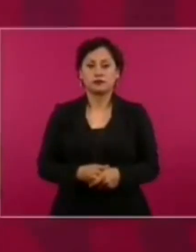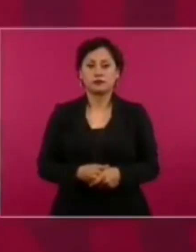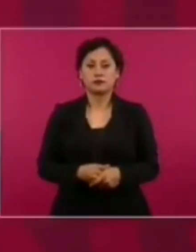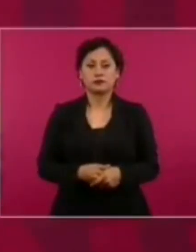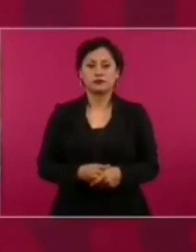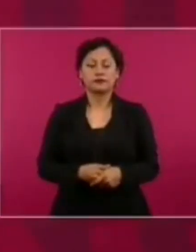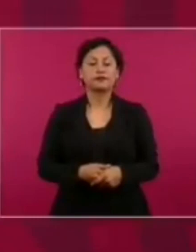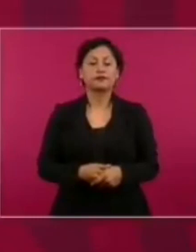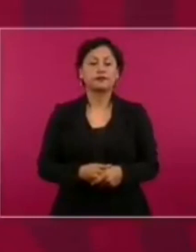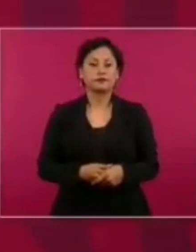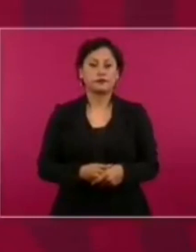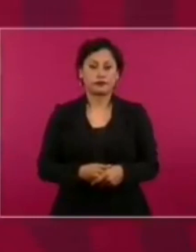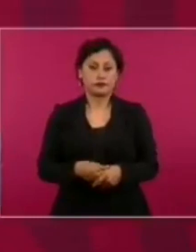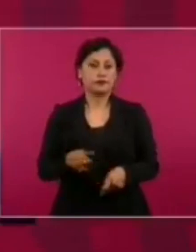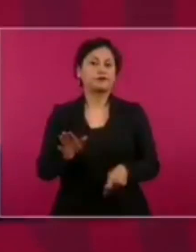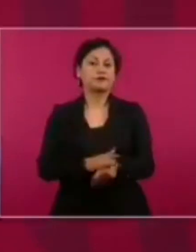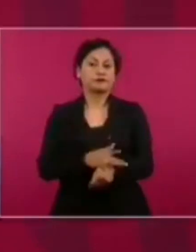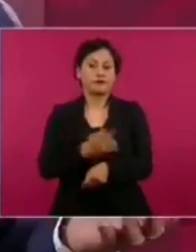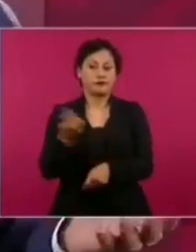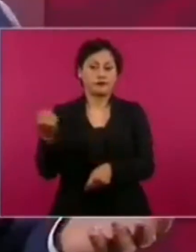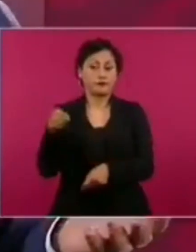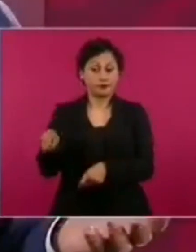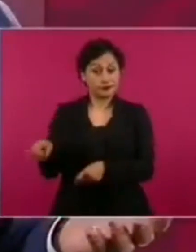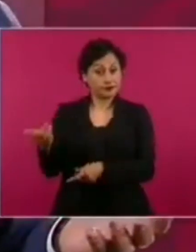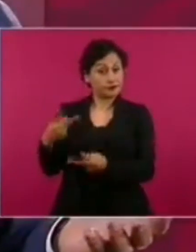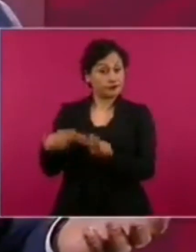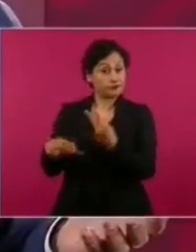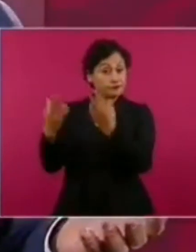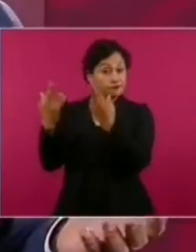porque se va a destruir